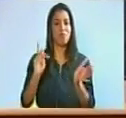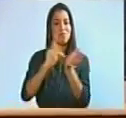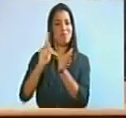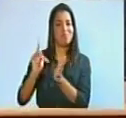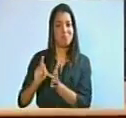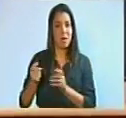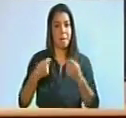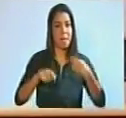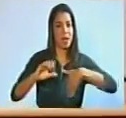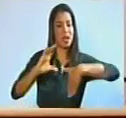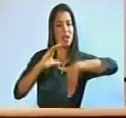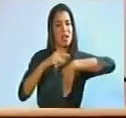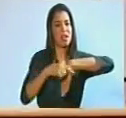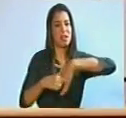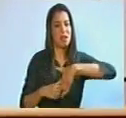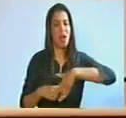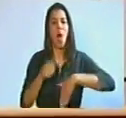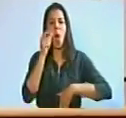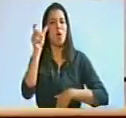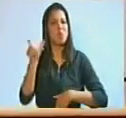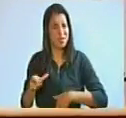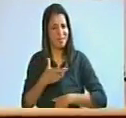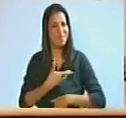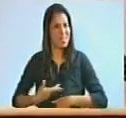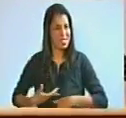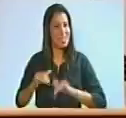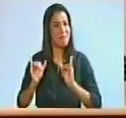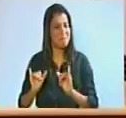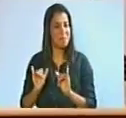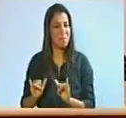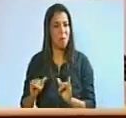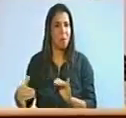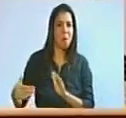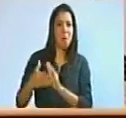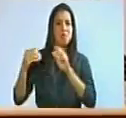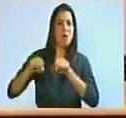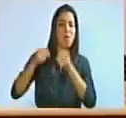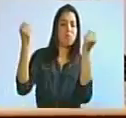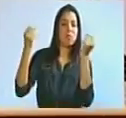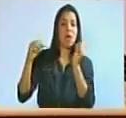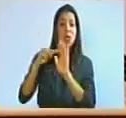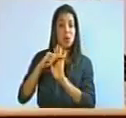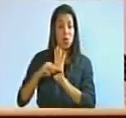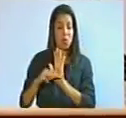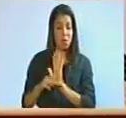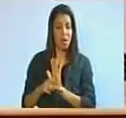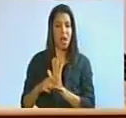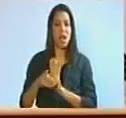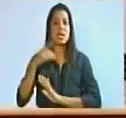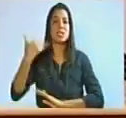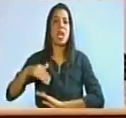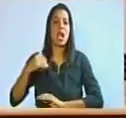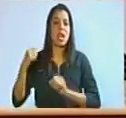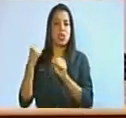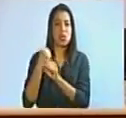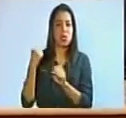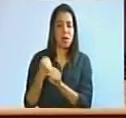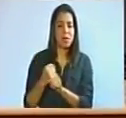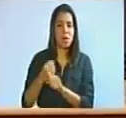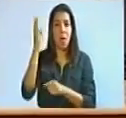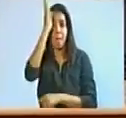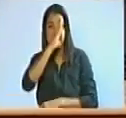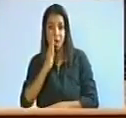dio un golpe de Estado, que ha abolido los derechos de los trabajadores y el pueblo